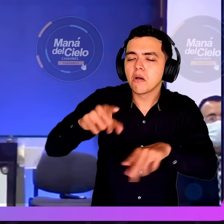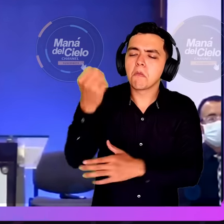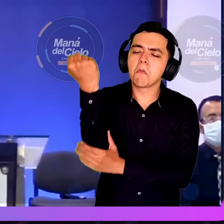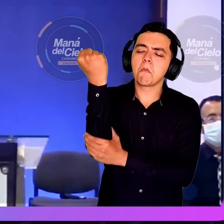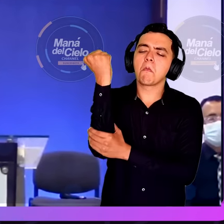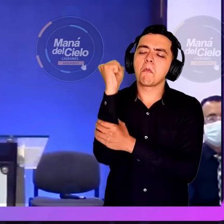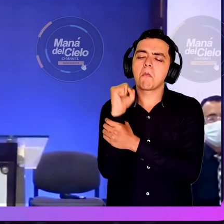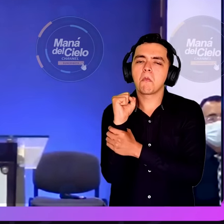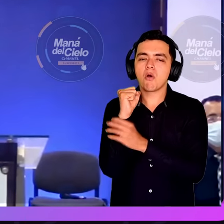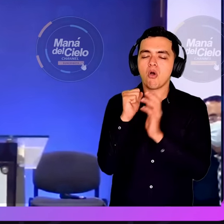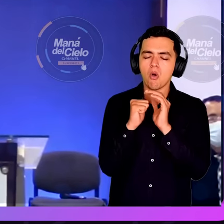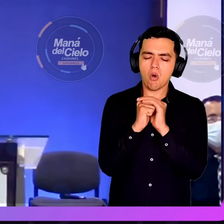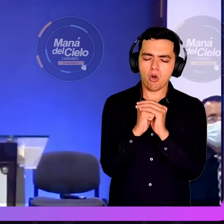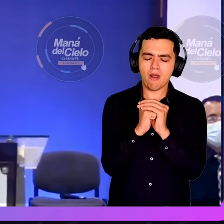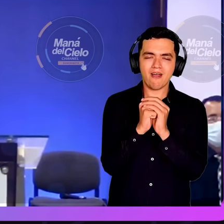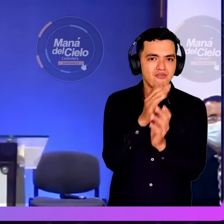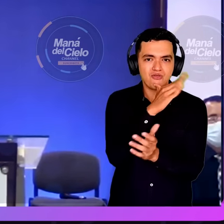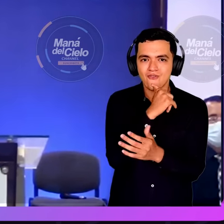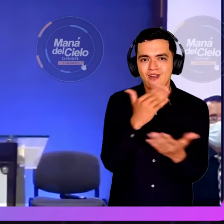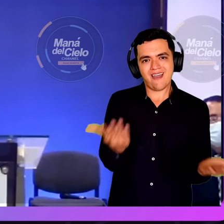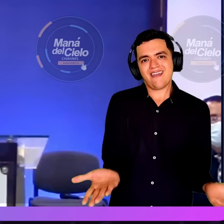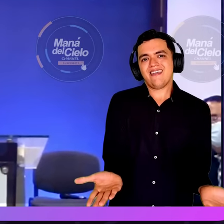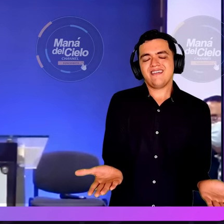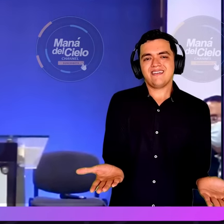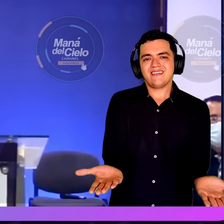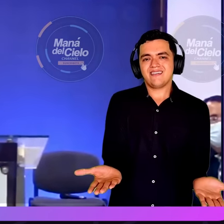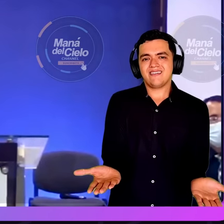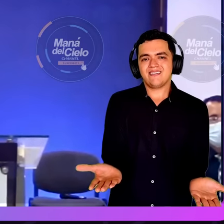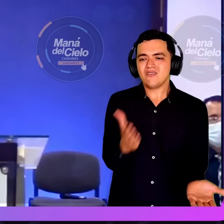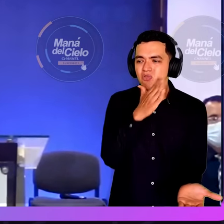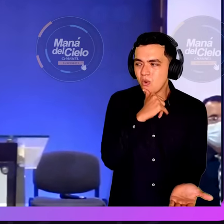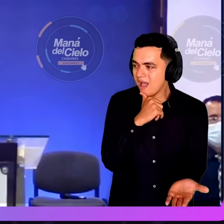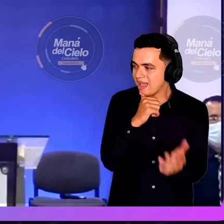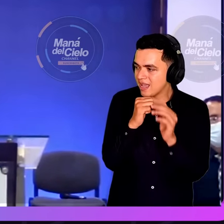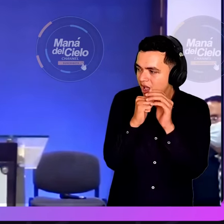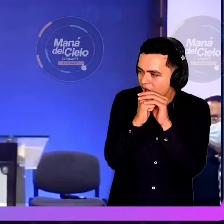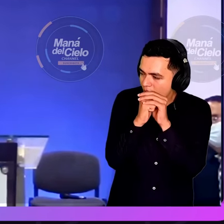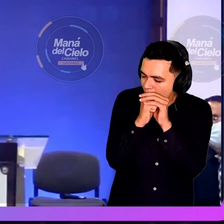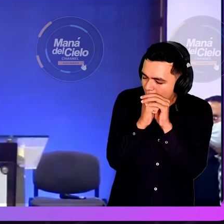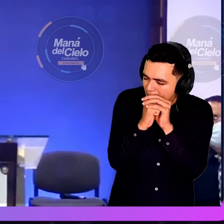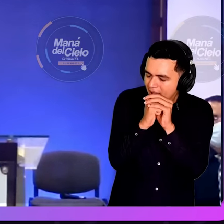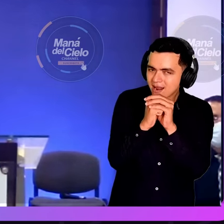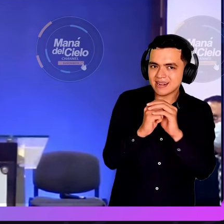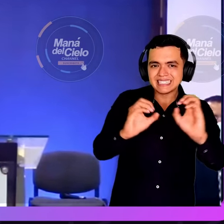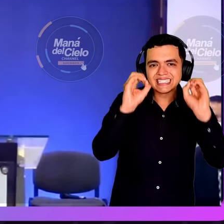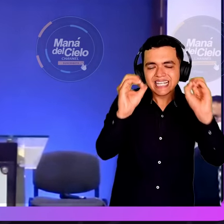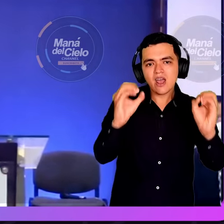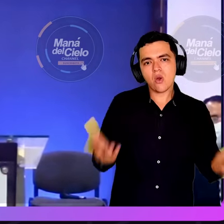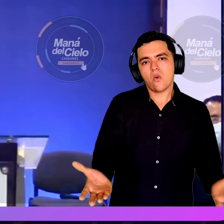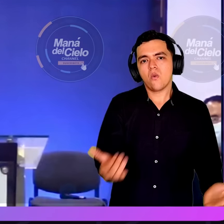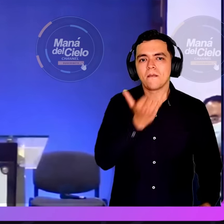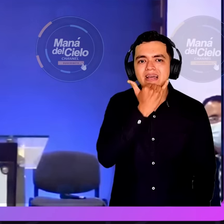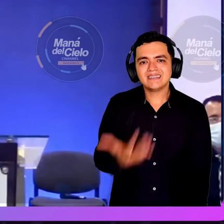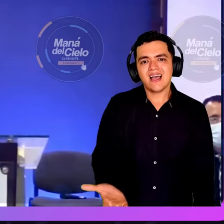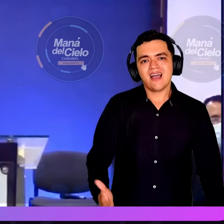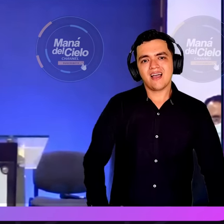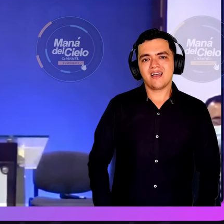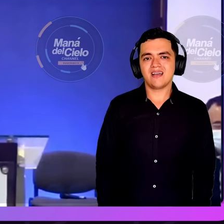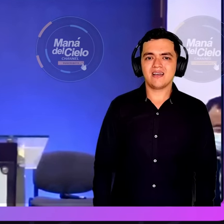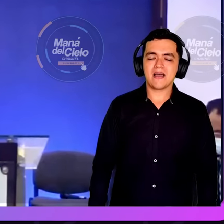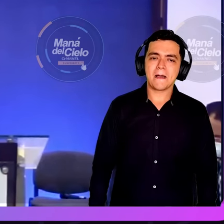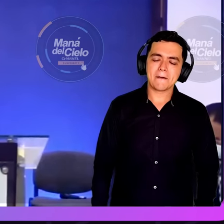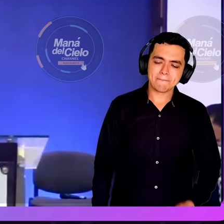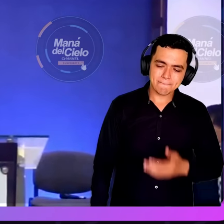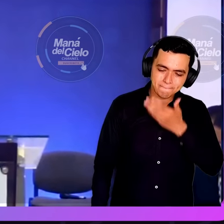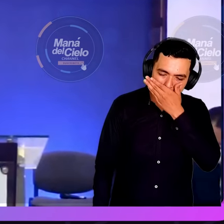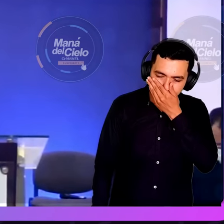Ayuda. Iglesia, si alcanzamos. comenzamos a entender qué es lo